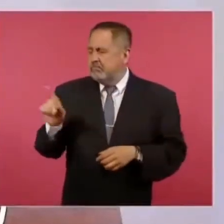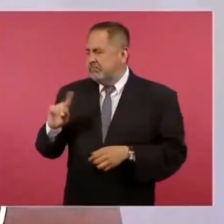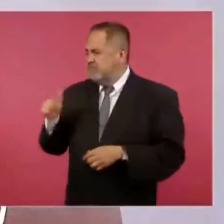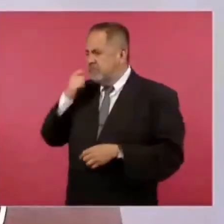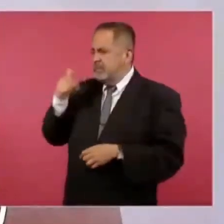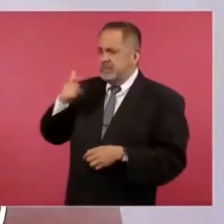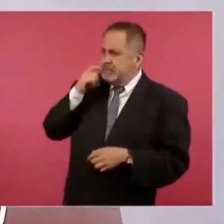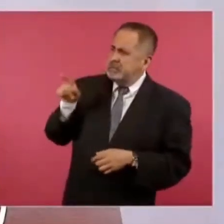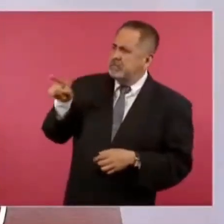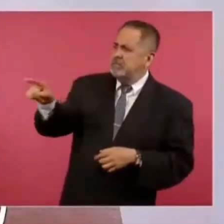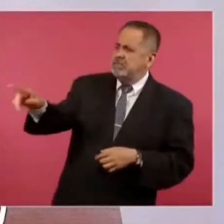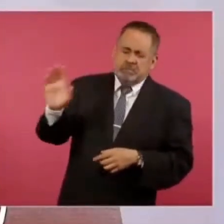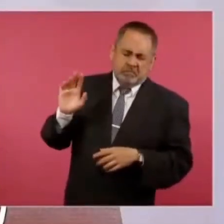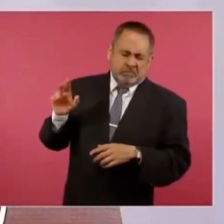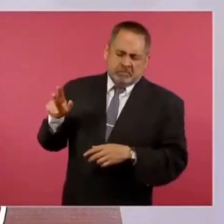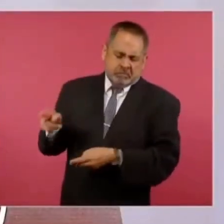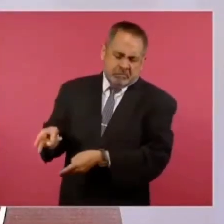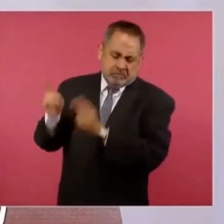los de las empresas.